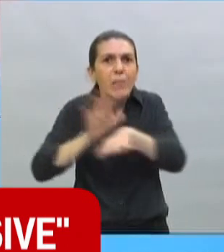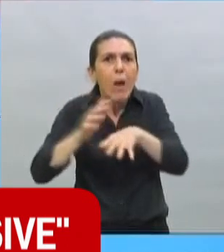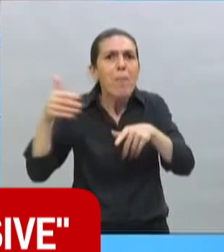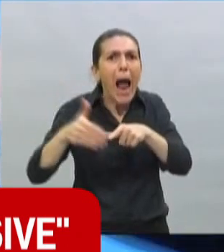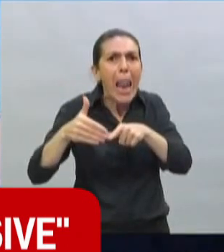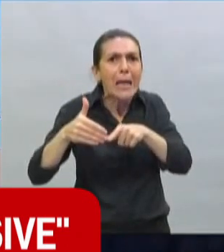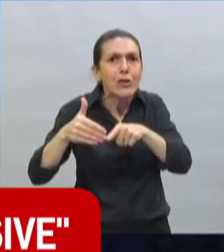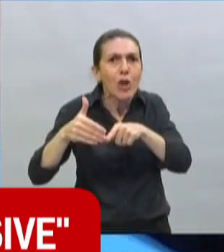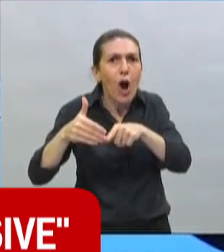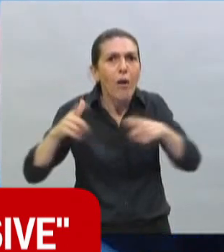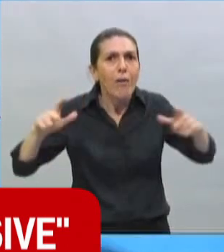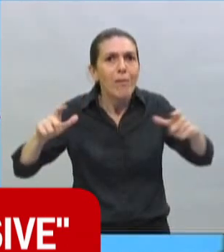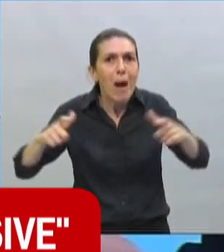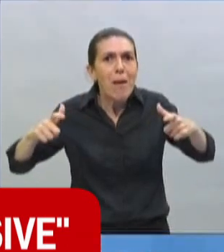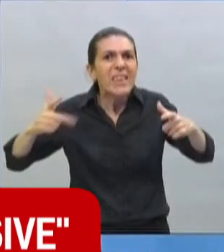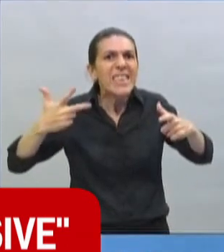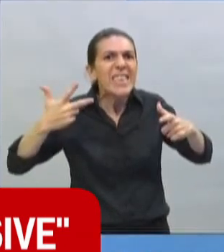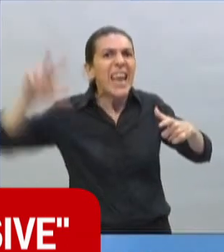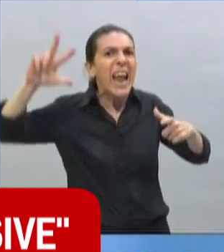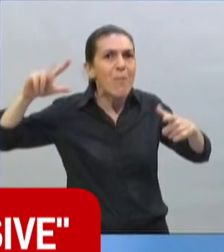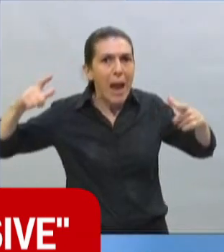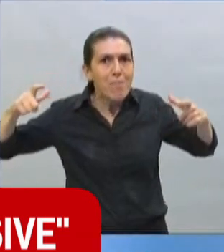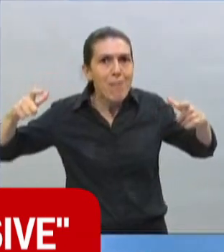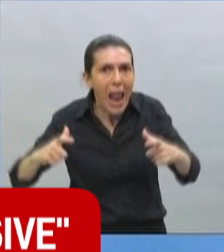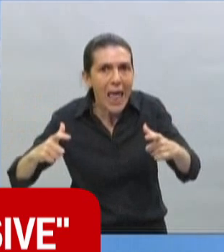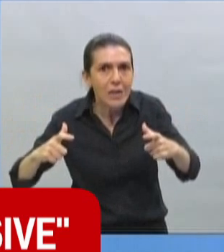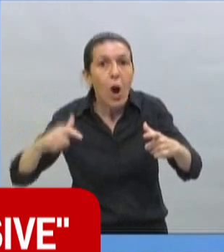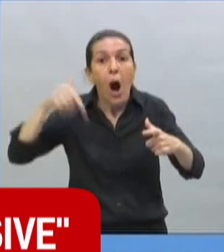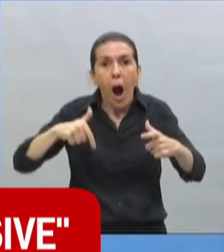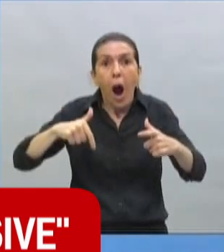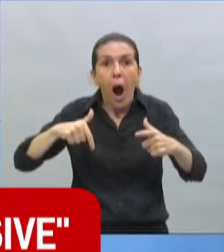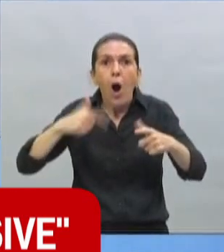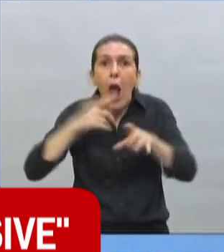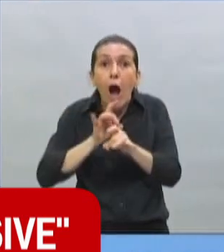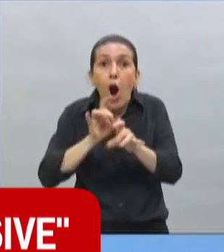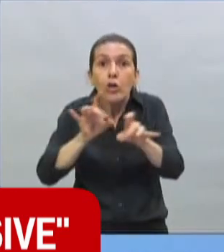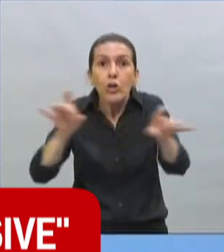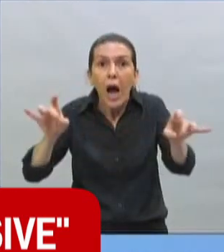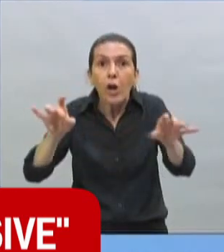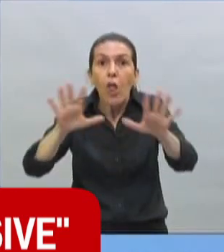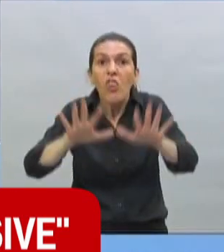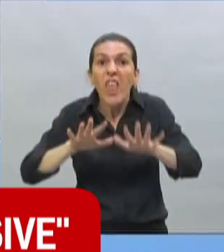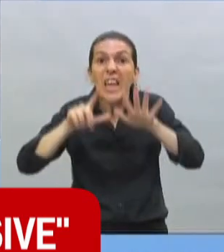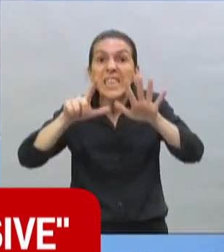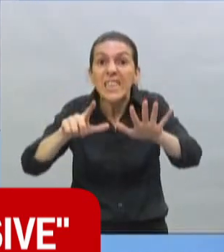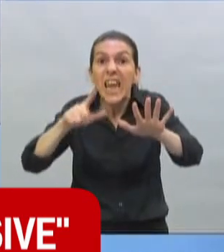25 de abril, el virus, o el contagio se multiplica, mejor dicho, cada 17